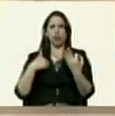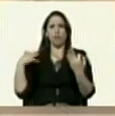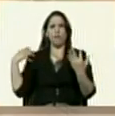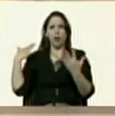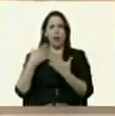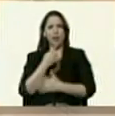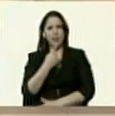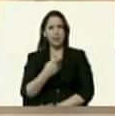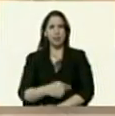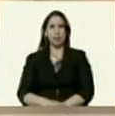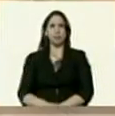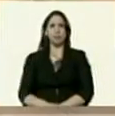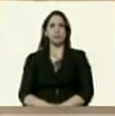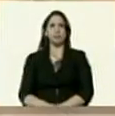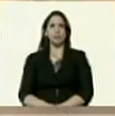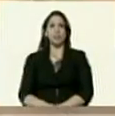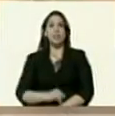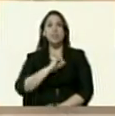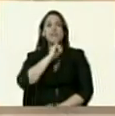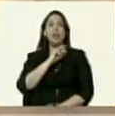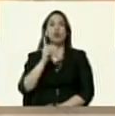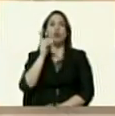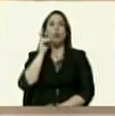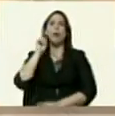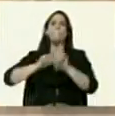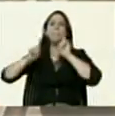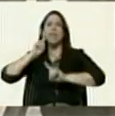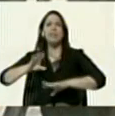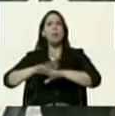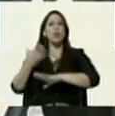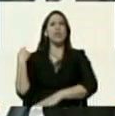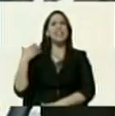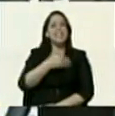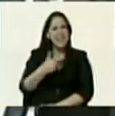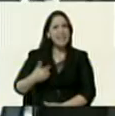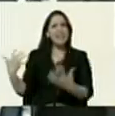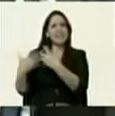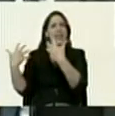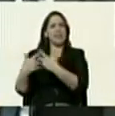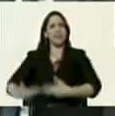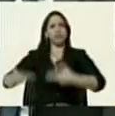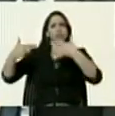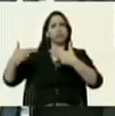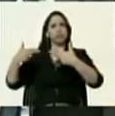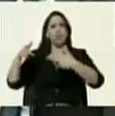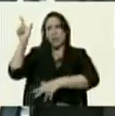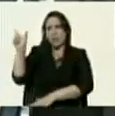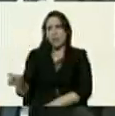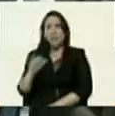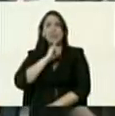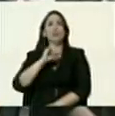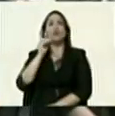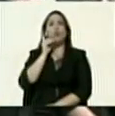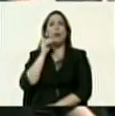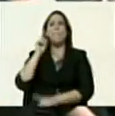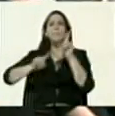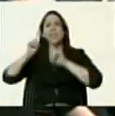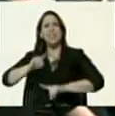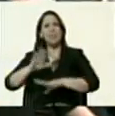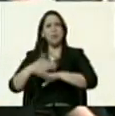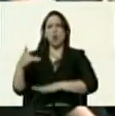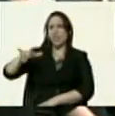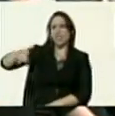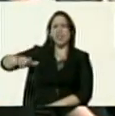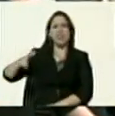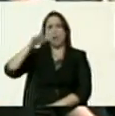diciendo. Iván Duque miente porque quiere una guerra. Por eso miente. Miente porque es títere de